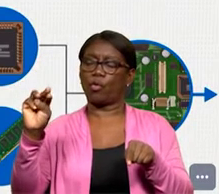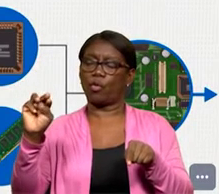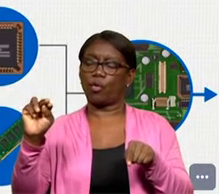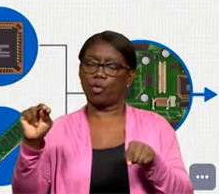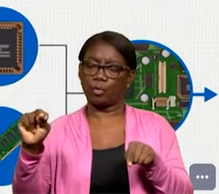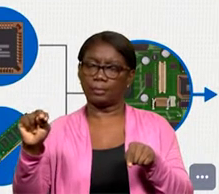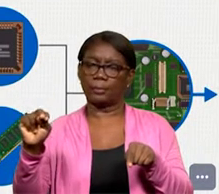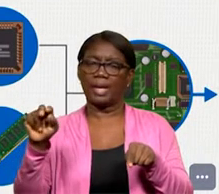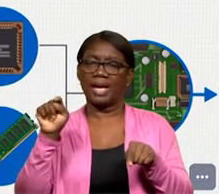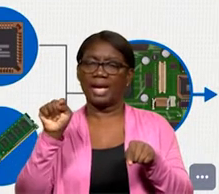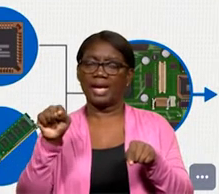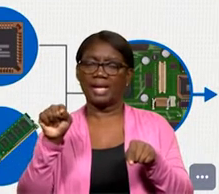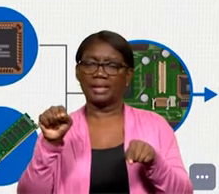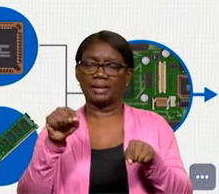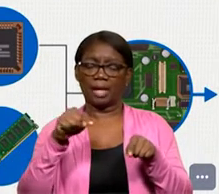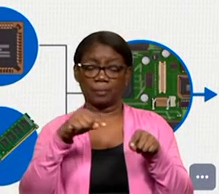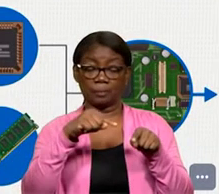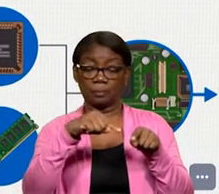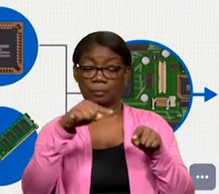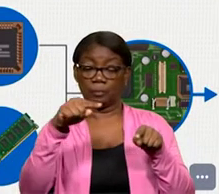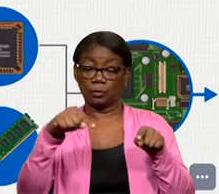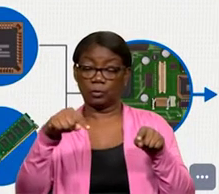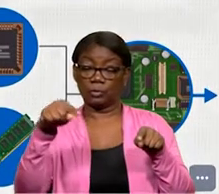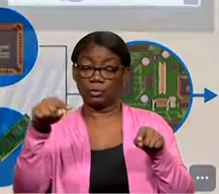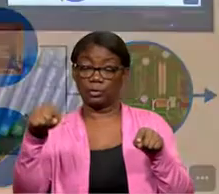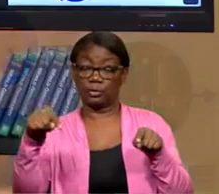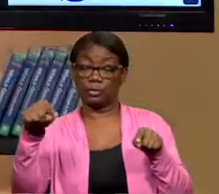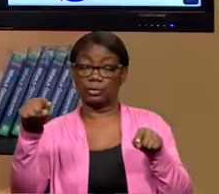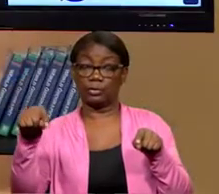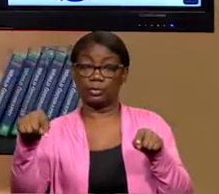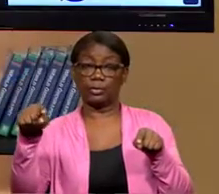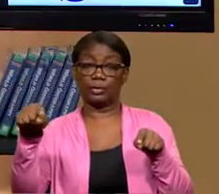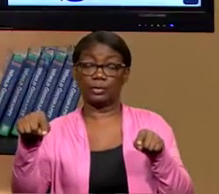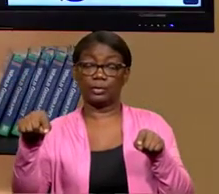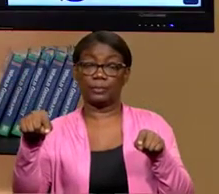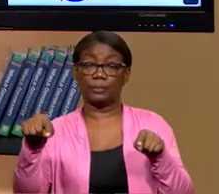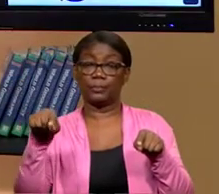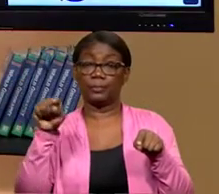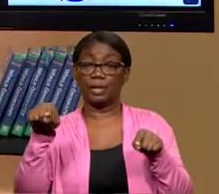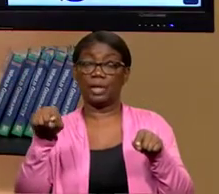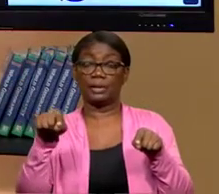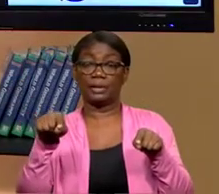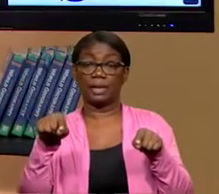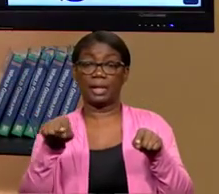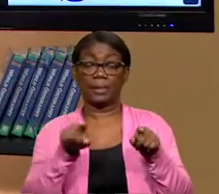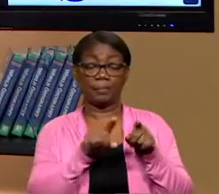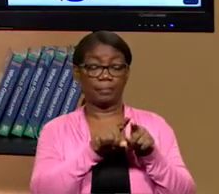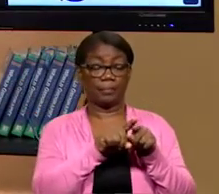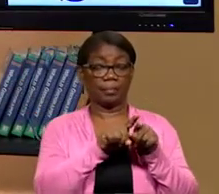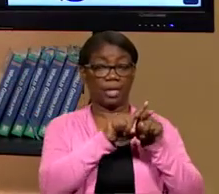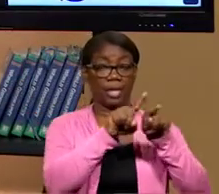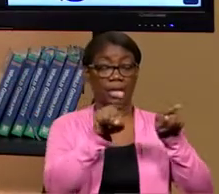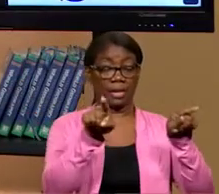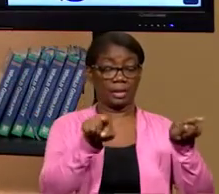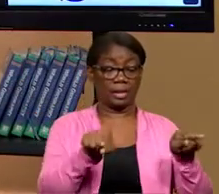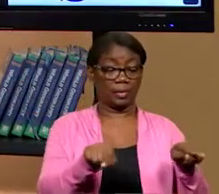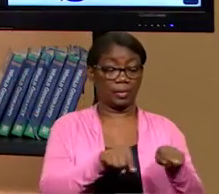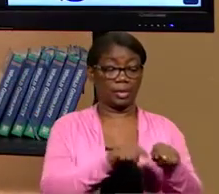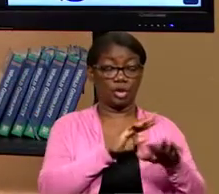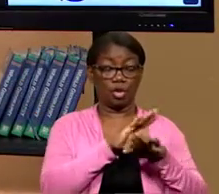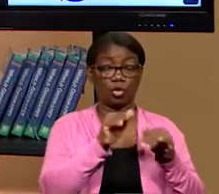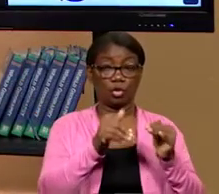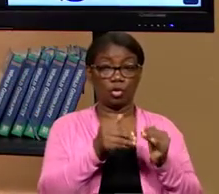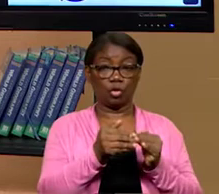esa señal enviada a la tarjeta TCON produce que se active en todo